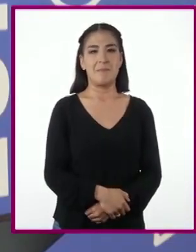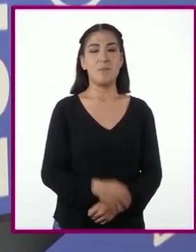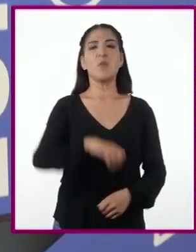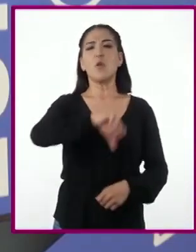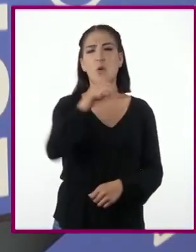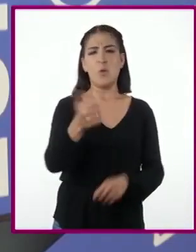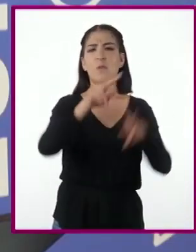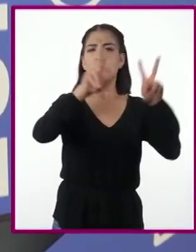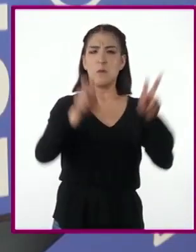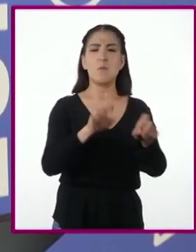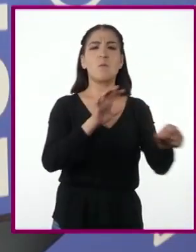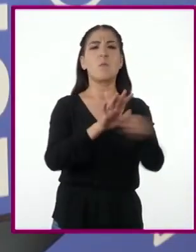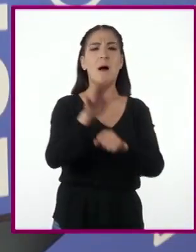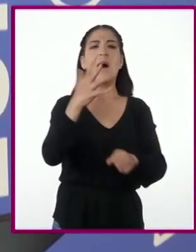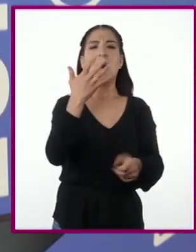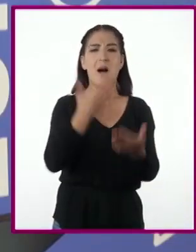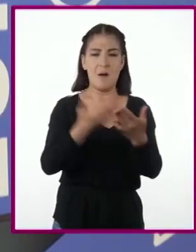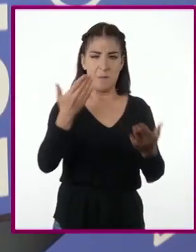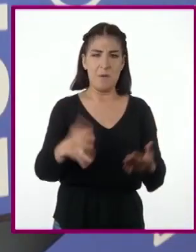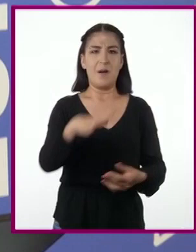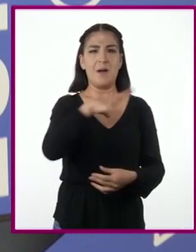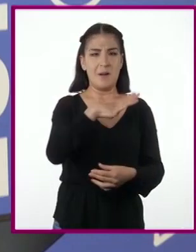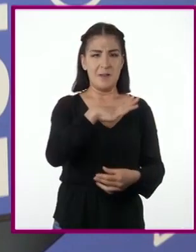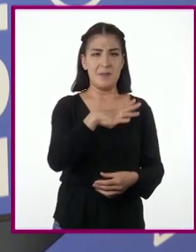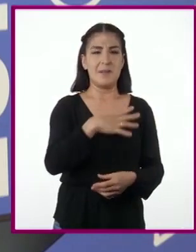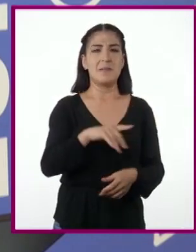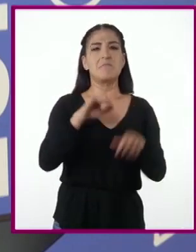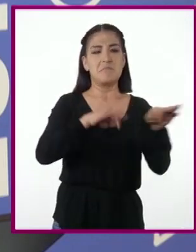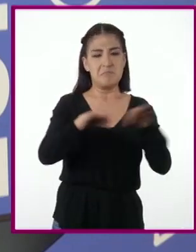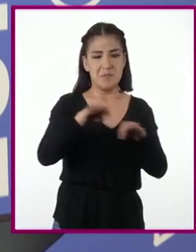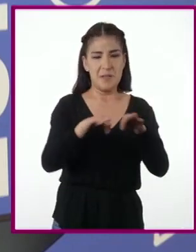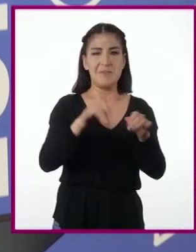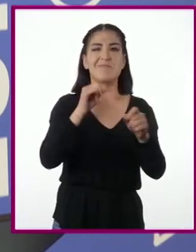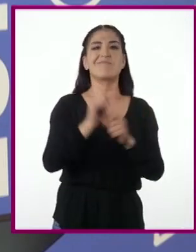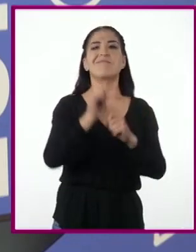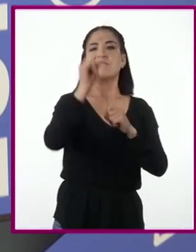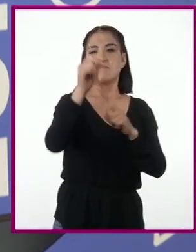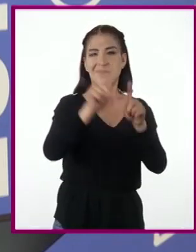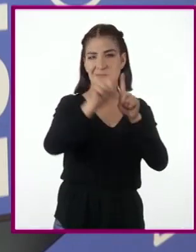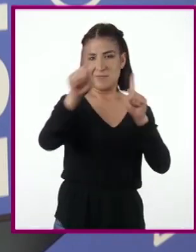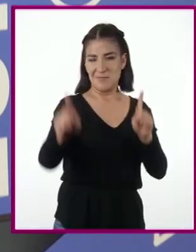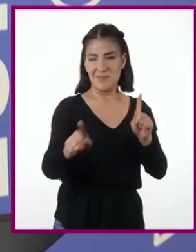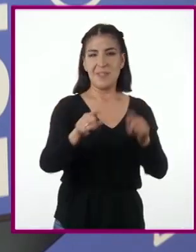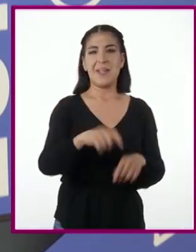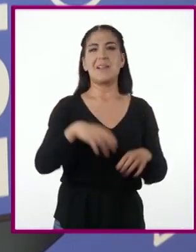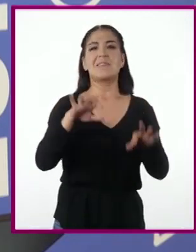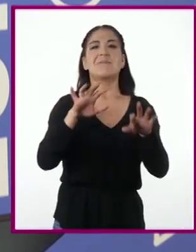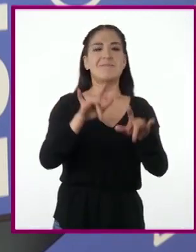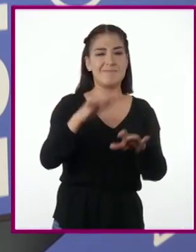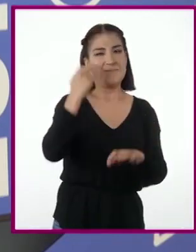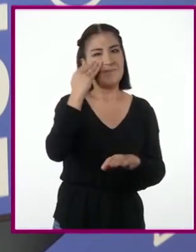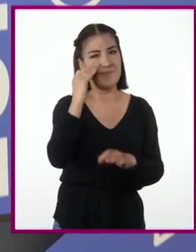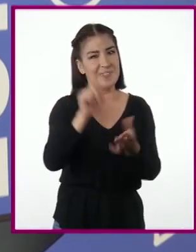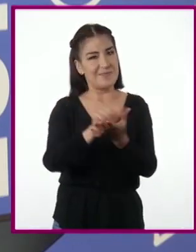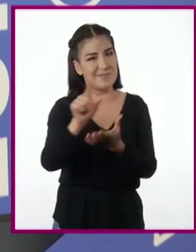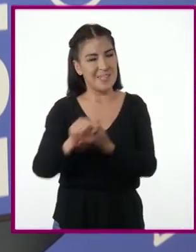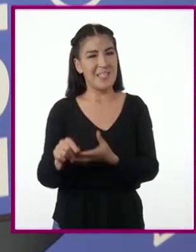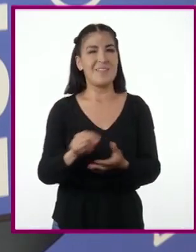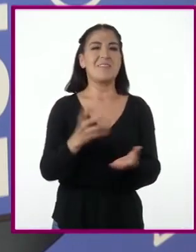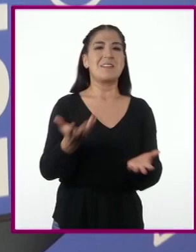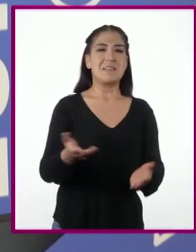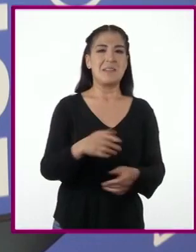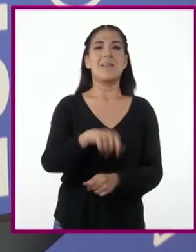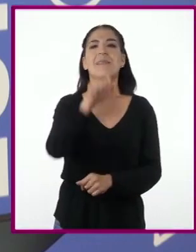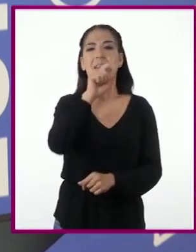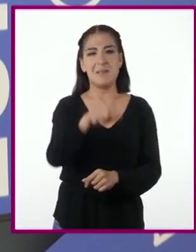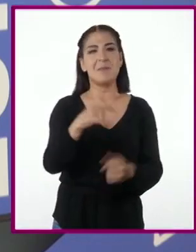Otros temas que están presentes en la actualidad son el trabajo a distancia, las redes sociales, por supuesto,